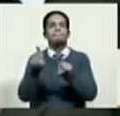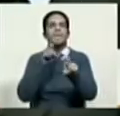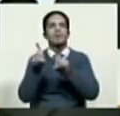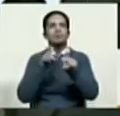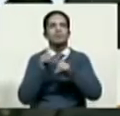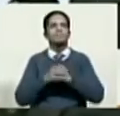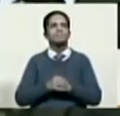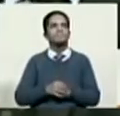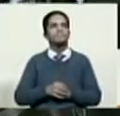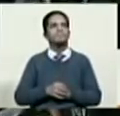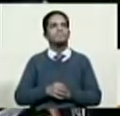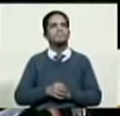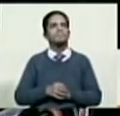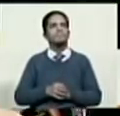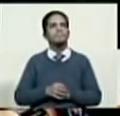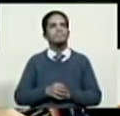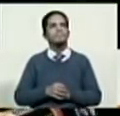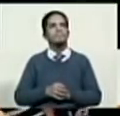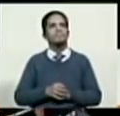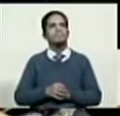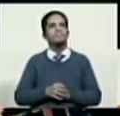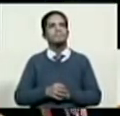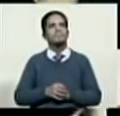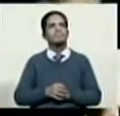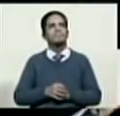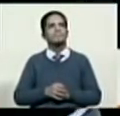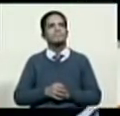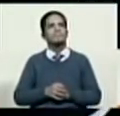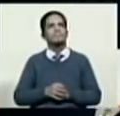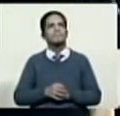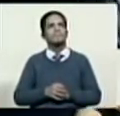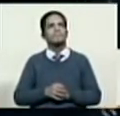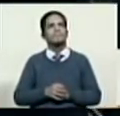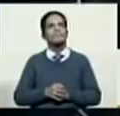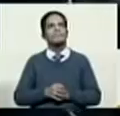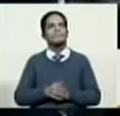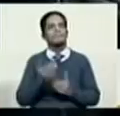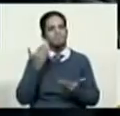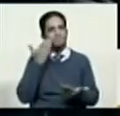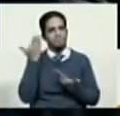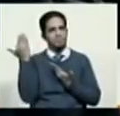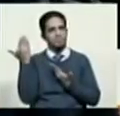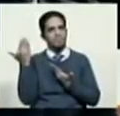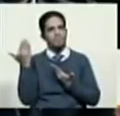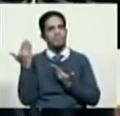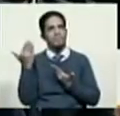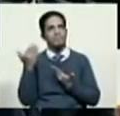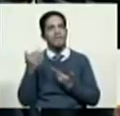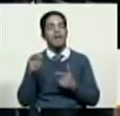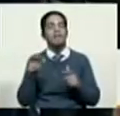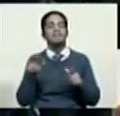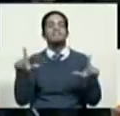la televisora Al Mayadin, con la colega Wafika Mehdi, del Líbano.